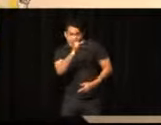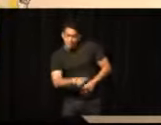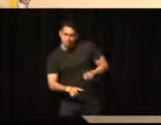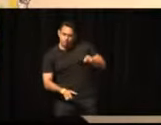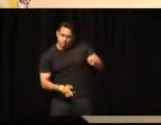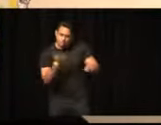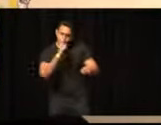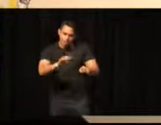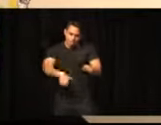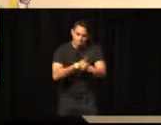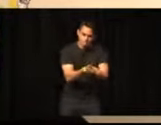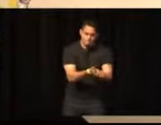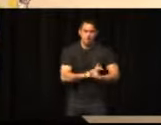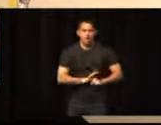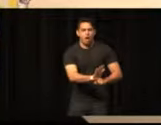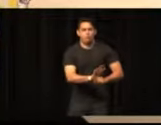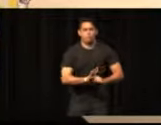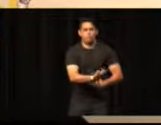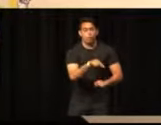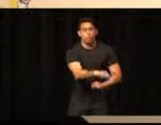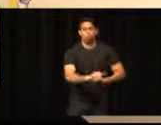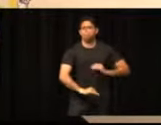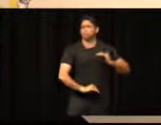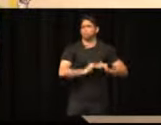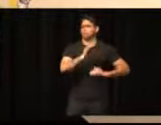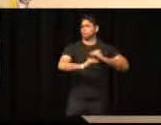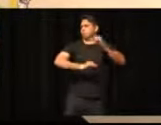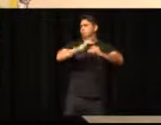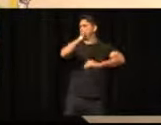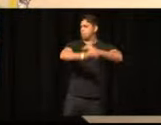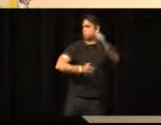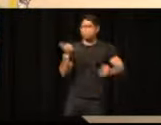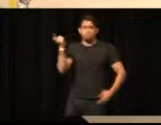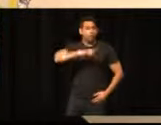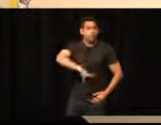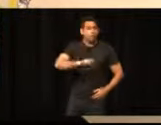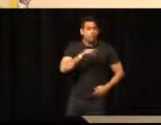pueda tener un apoyo para que pueda desarrollar